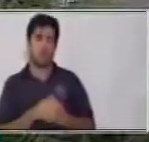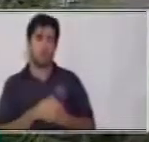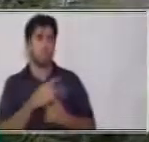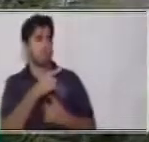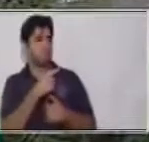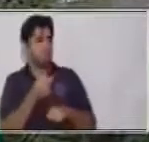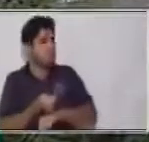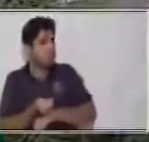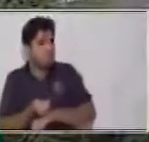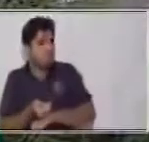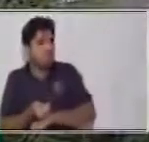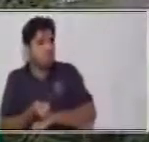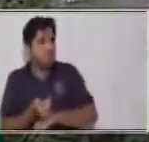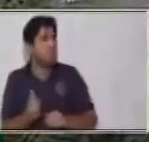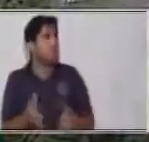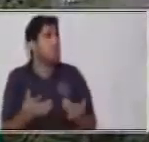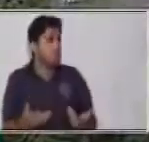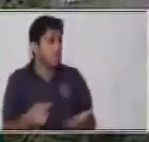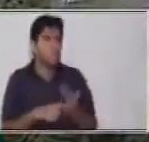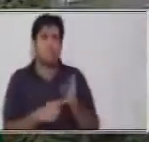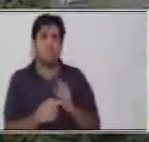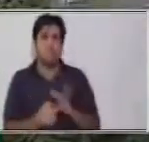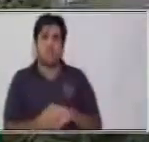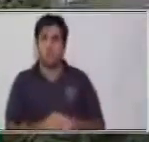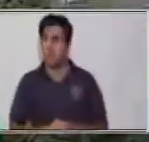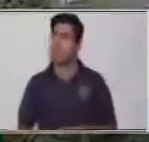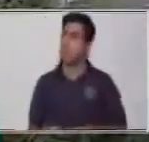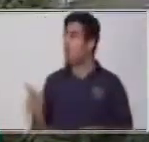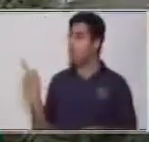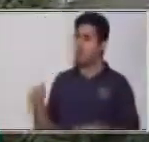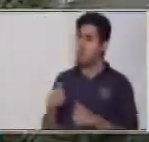eso? No te preocupes, yo te enseño.